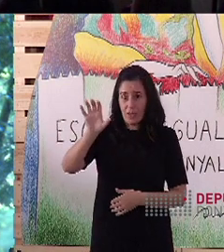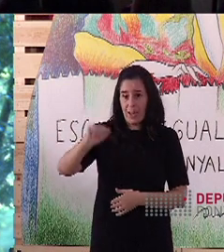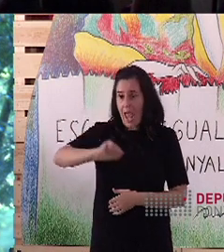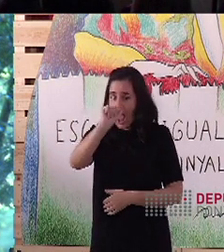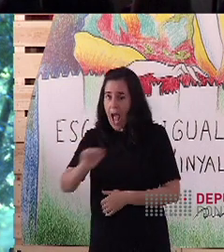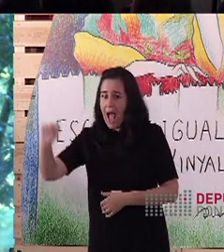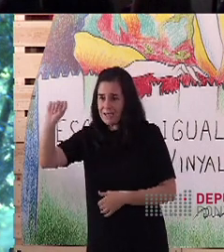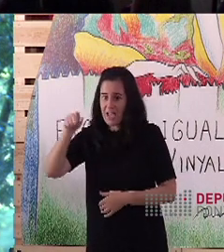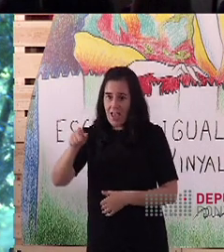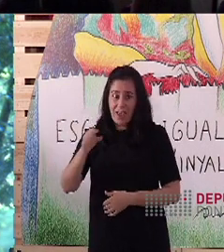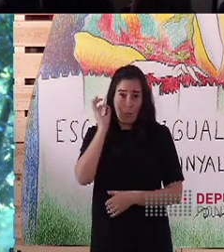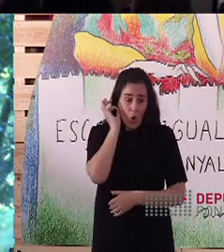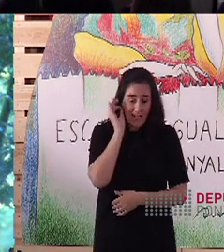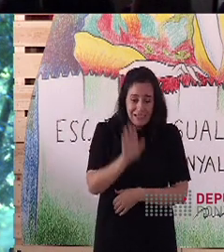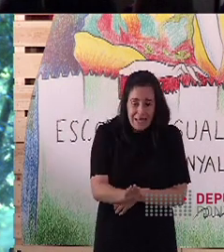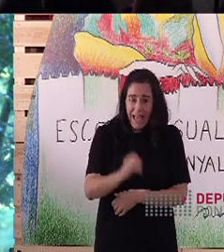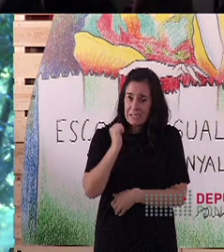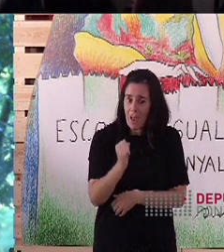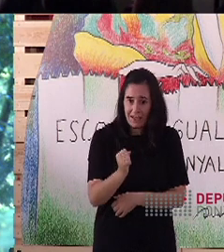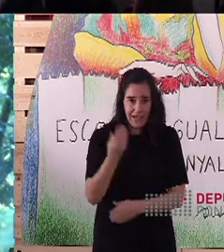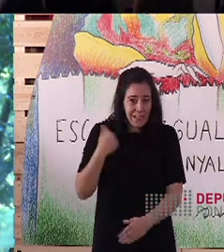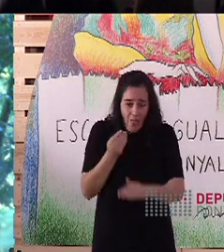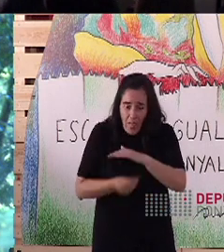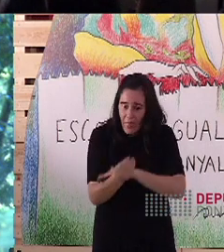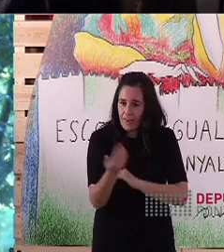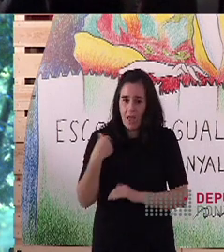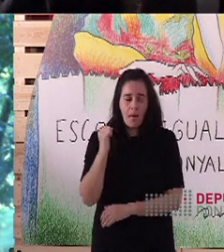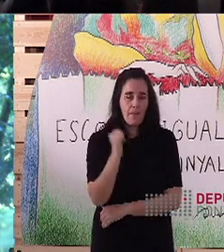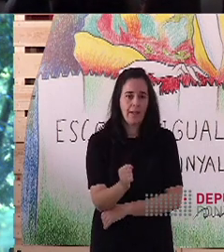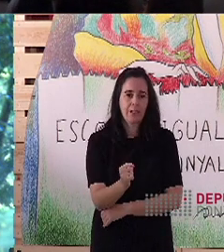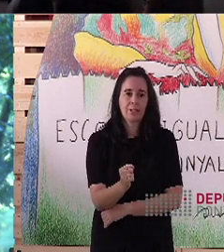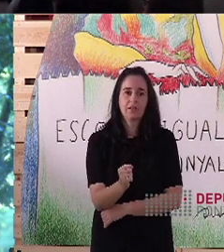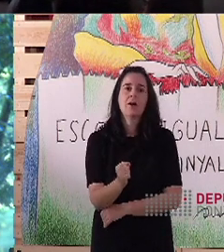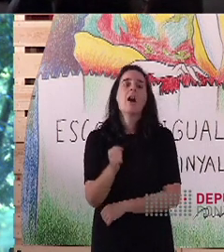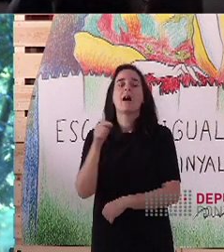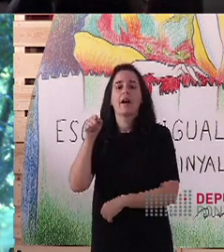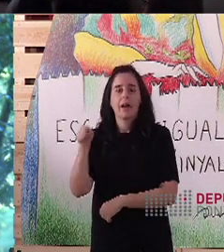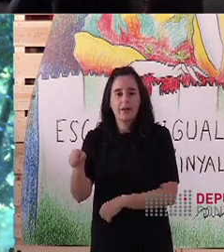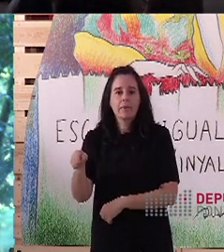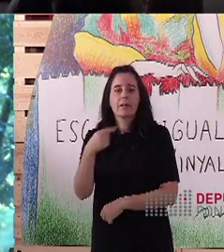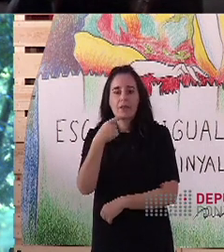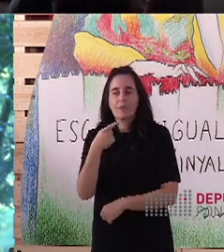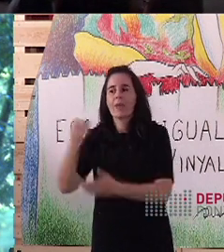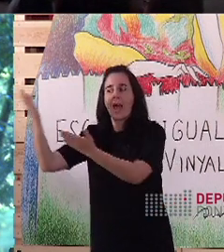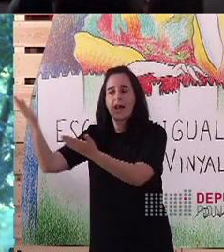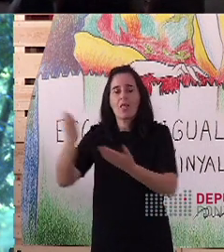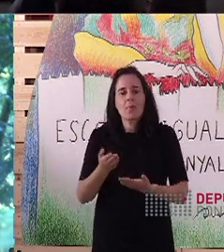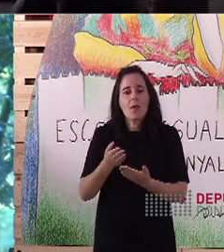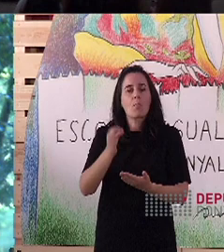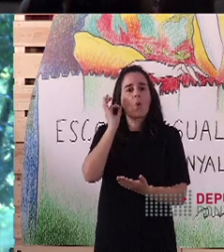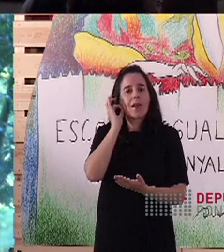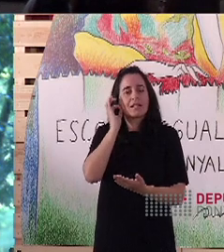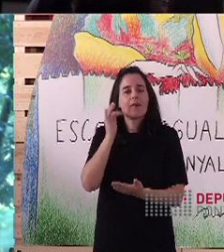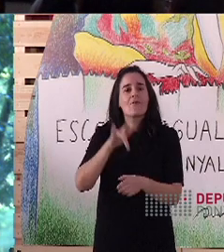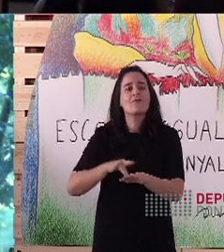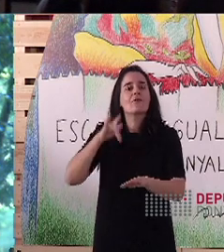nacen, pues reciben mujeres de Filipinas. Y estas mujeres de Filipinas las reciben precisamente